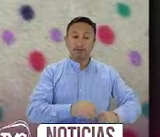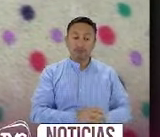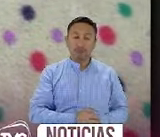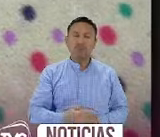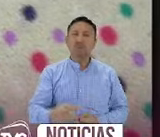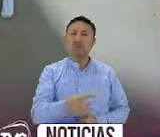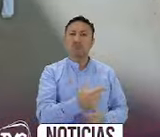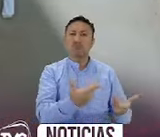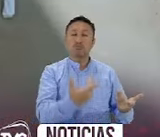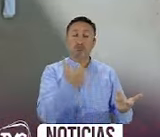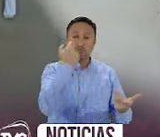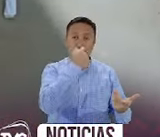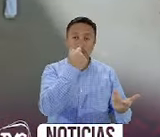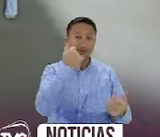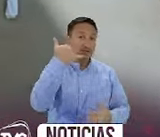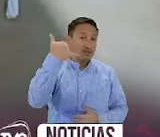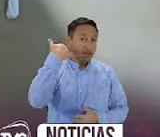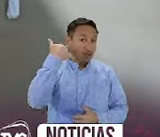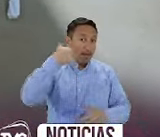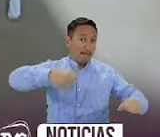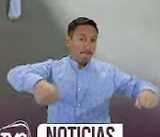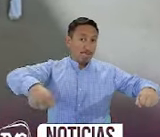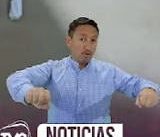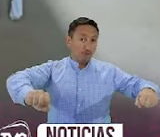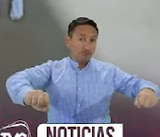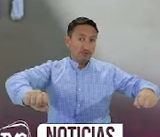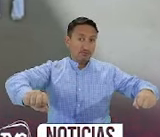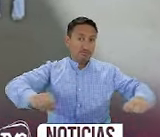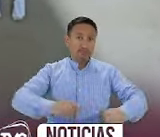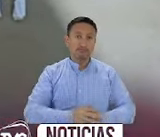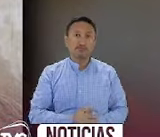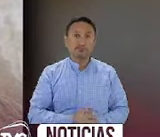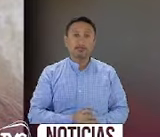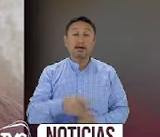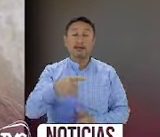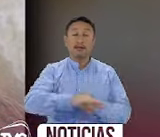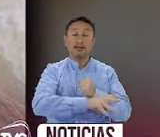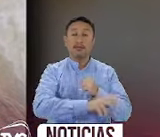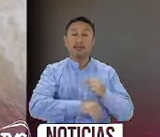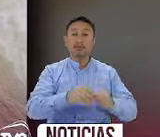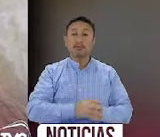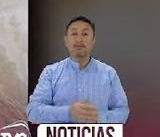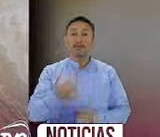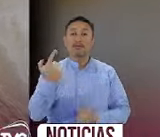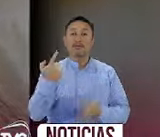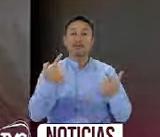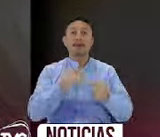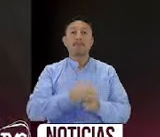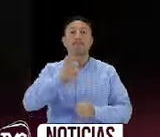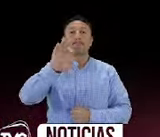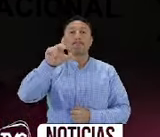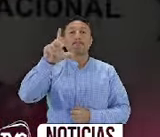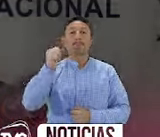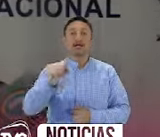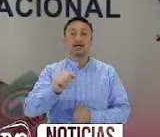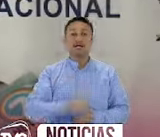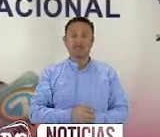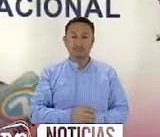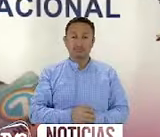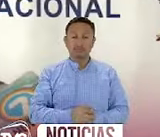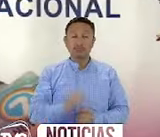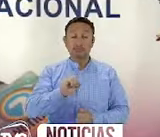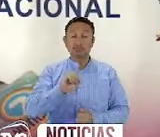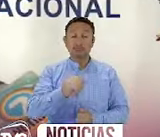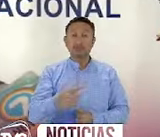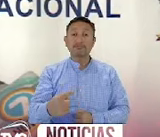fiscalización, celulares, motocicletas, una con reporte de robo, municiones, armas y un vehículo blindado. Sí, prácticamente ellos están involucrados